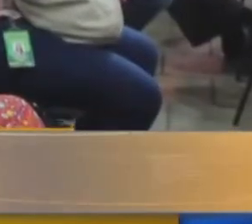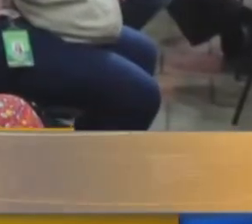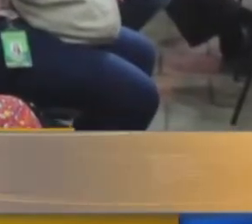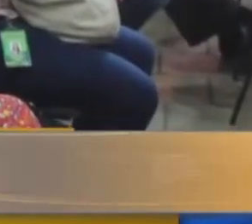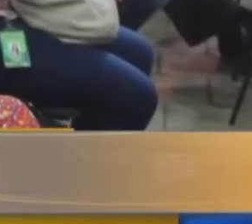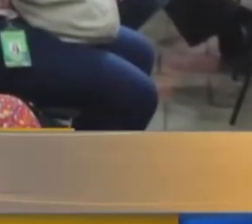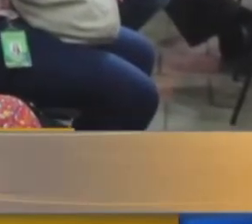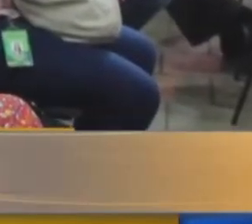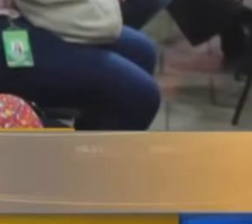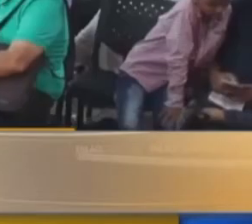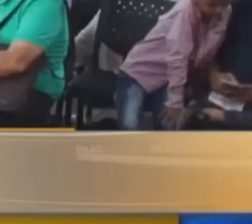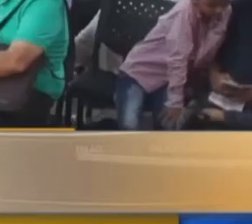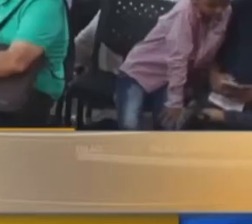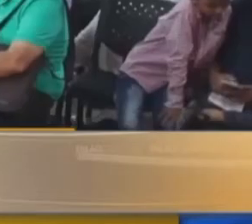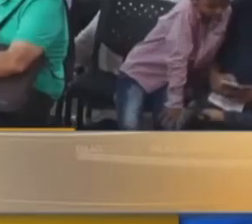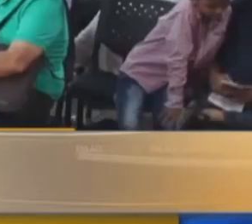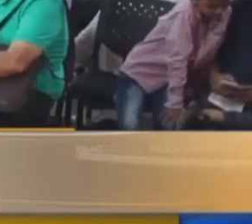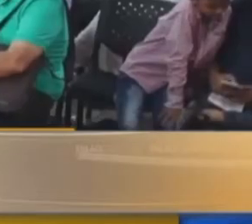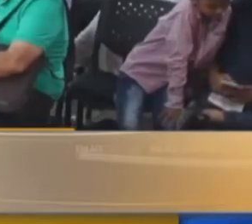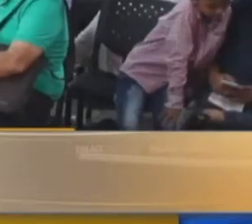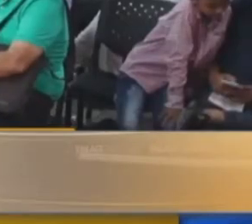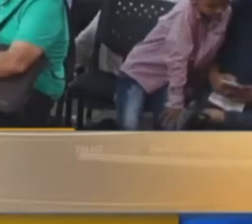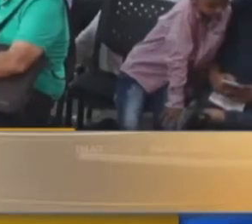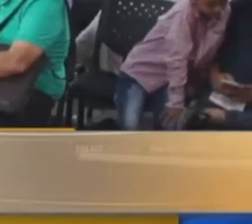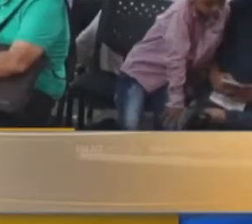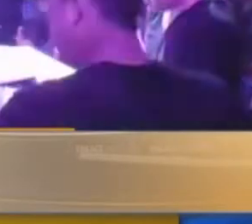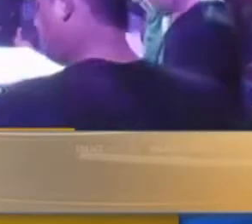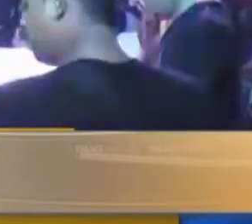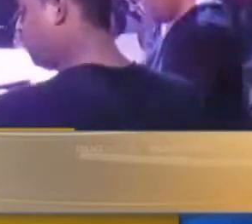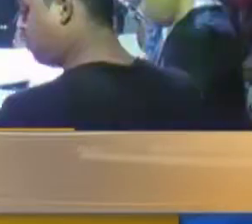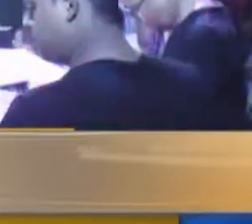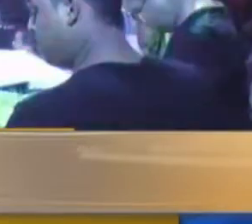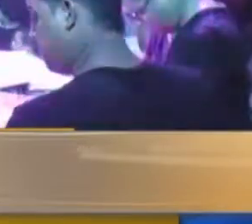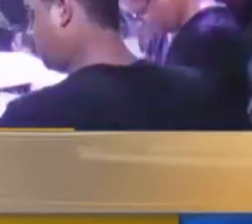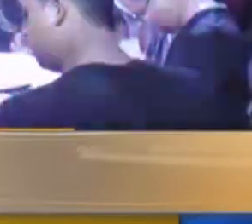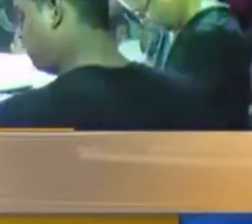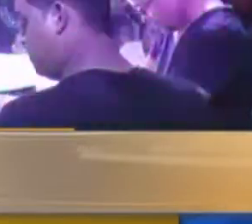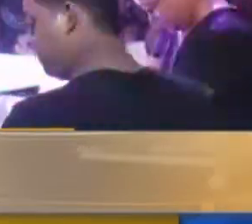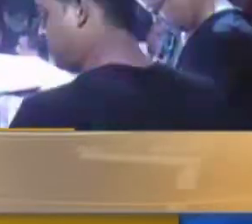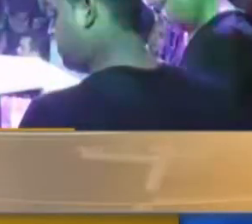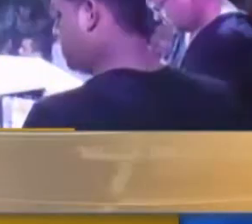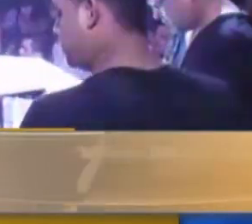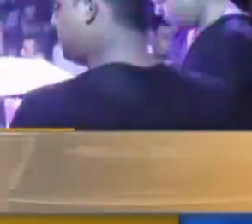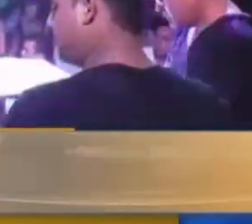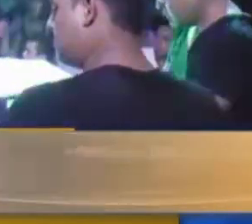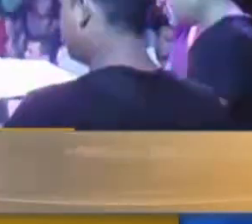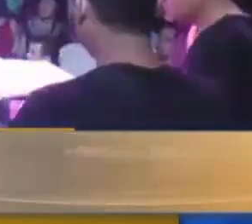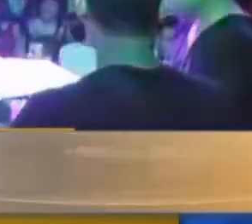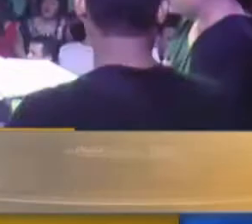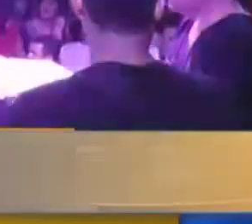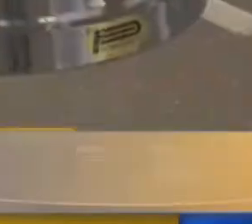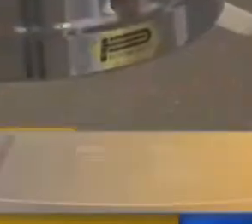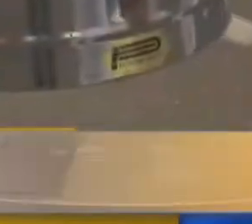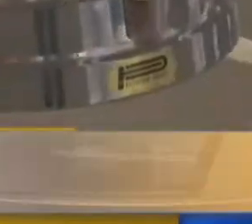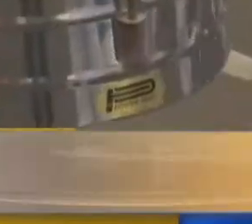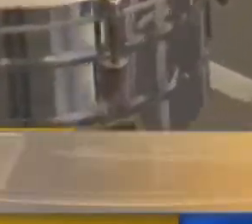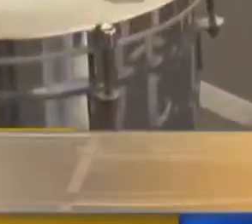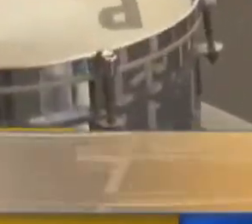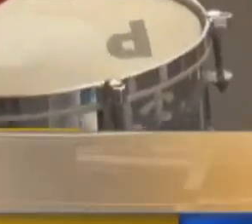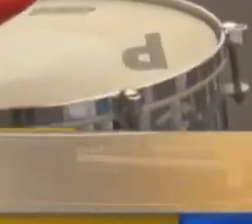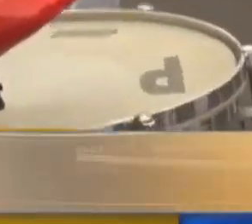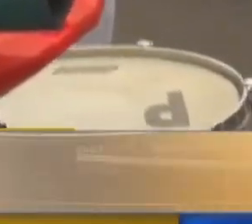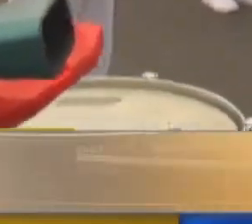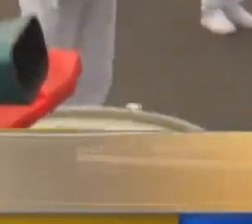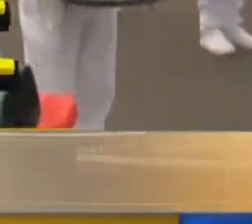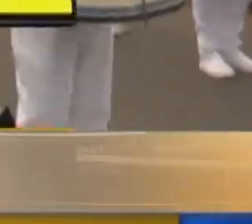Popular CPC se lanzaron hoy oficialmente las actividades que marcarán el aniversario número 95 del municipio. Artistas y talentos 100% barranqueños